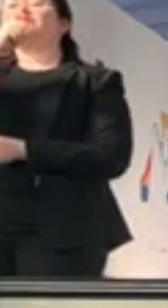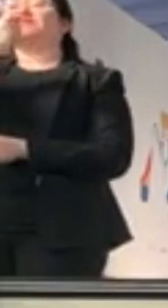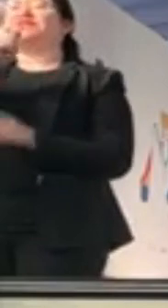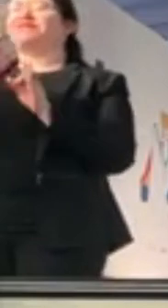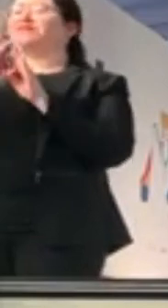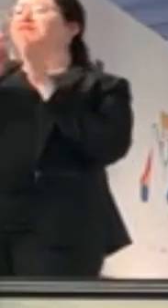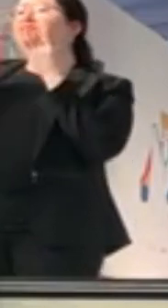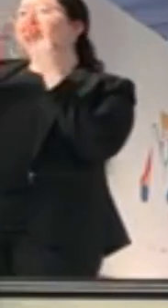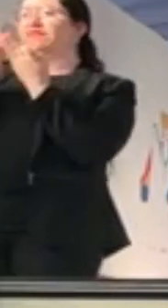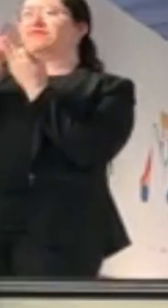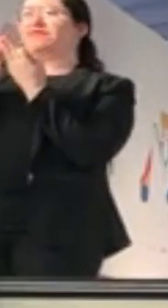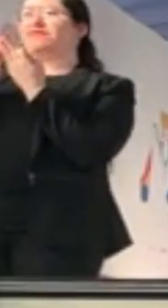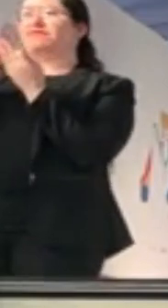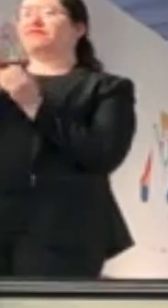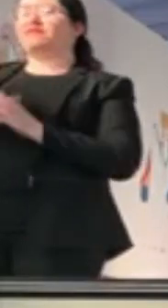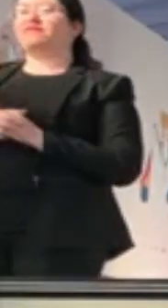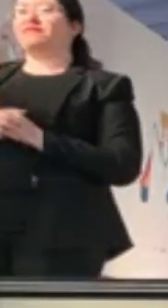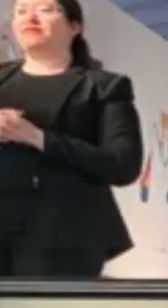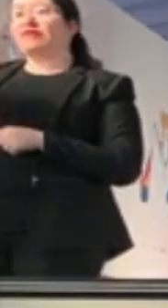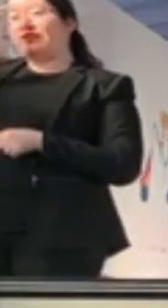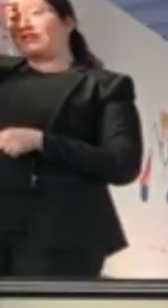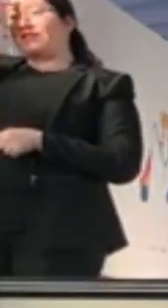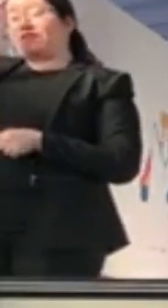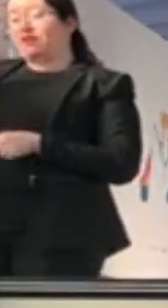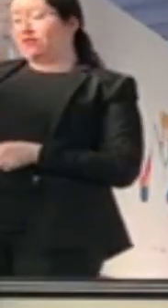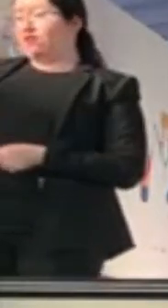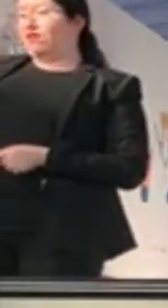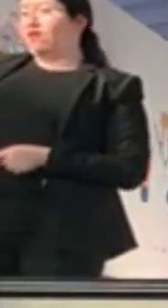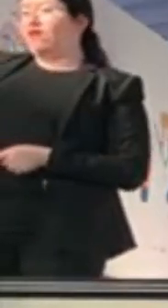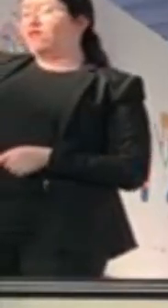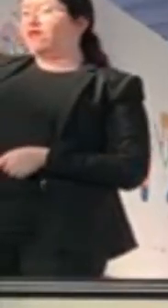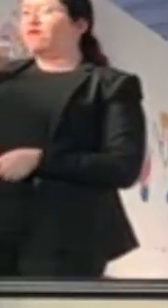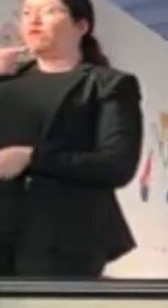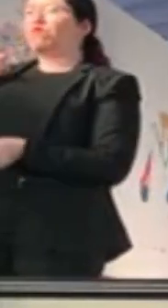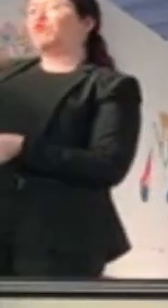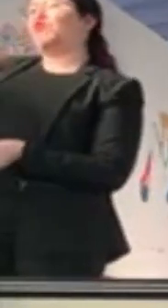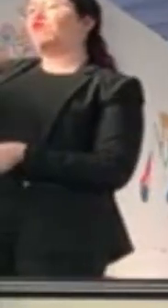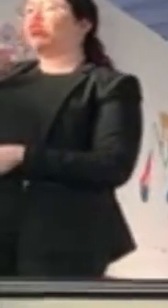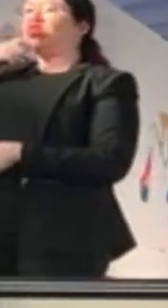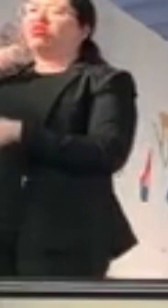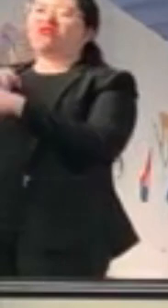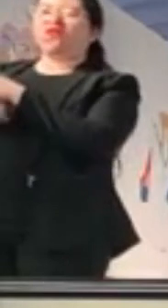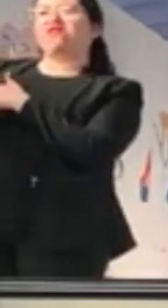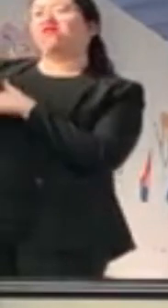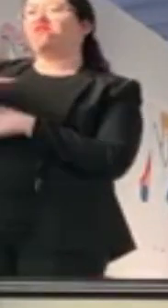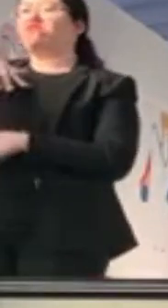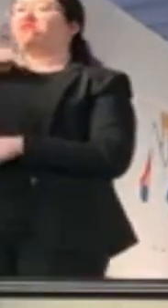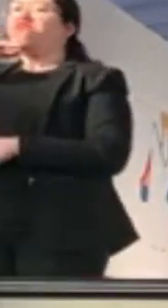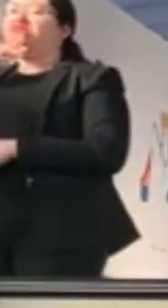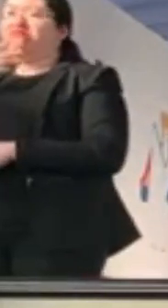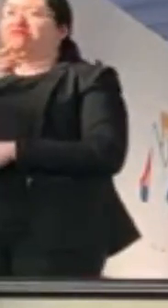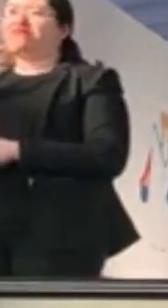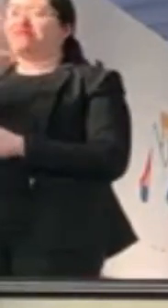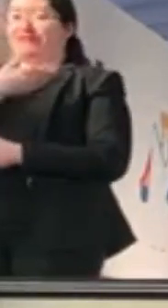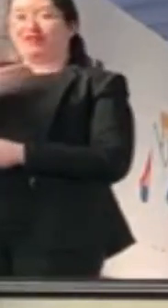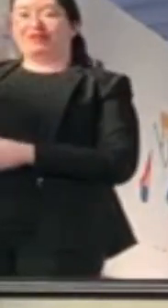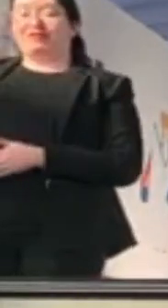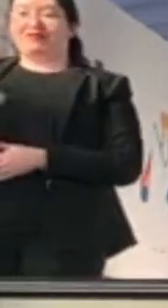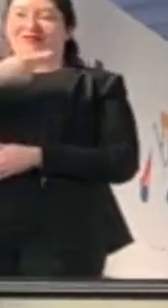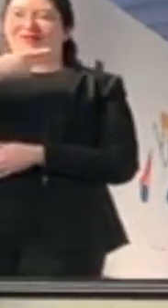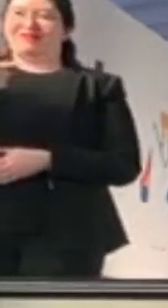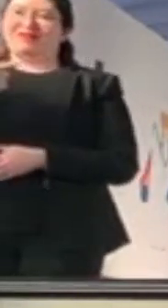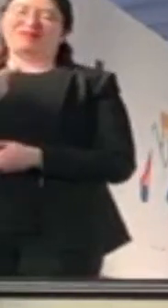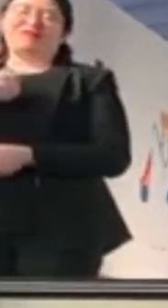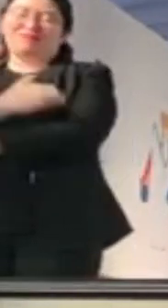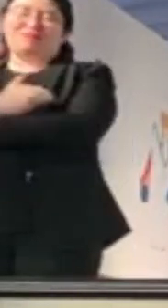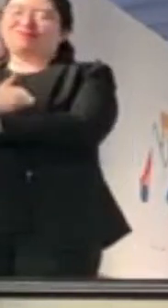forma de desprestigiar al gobierno, de acusarlo de corrupto. Con mi compañero presidente no puede, bueno,